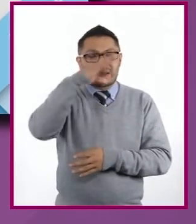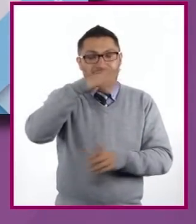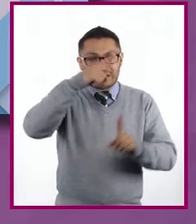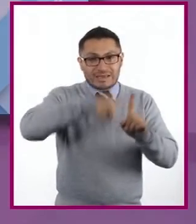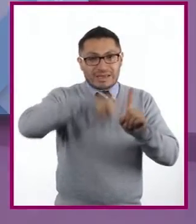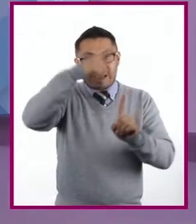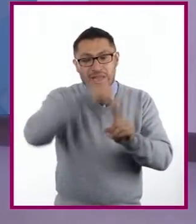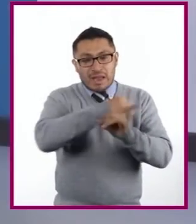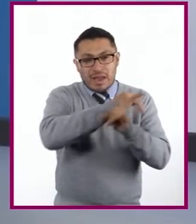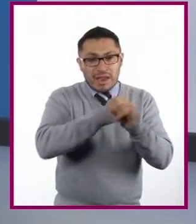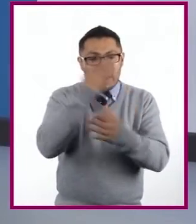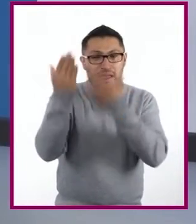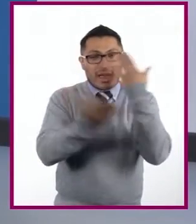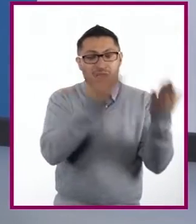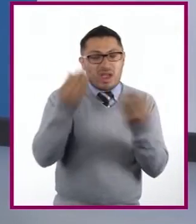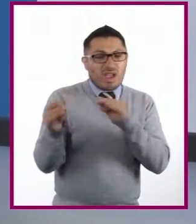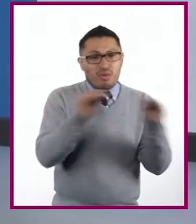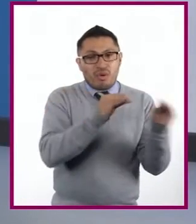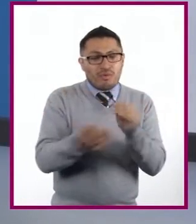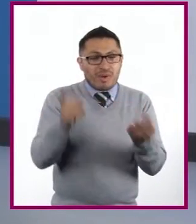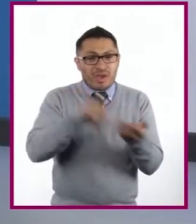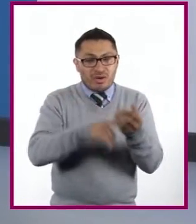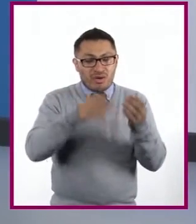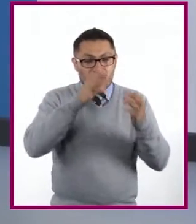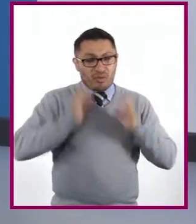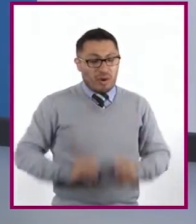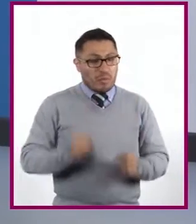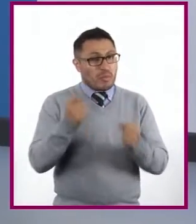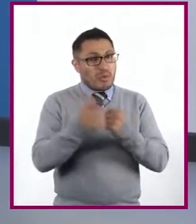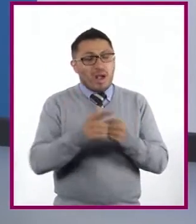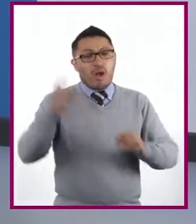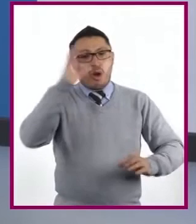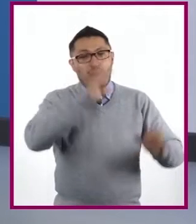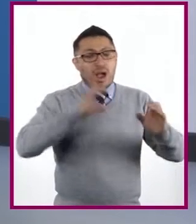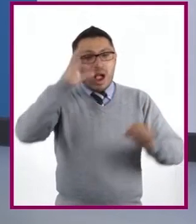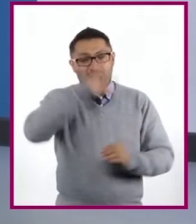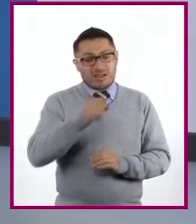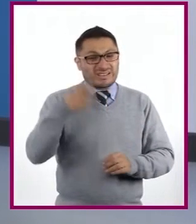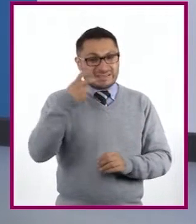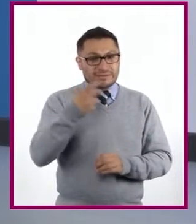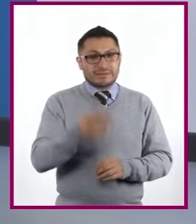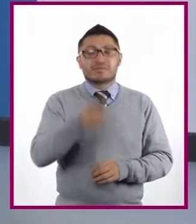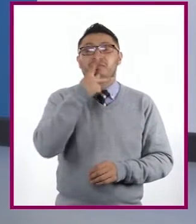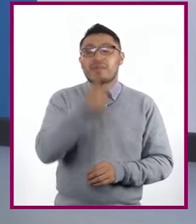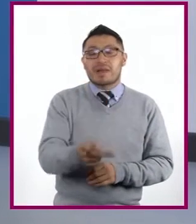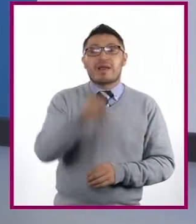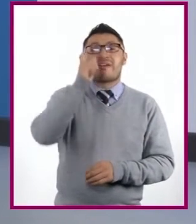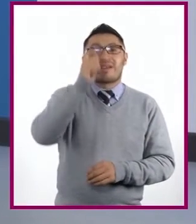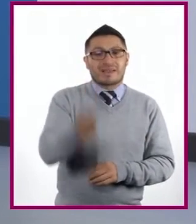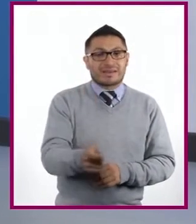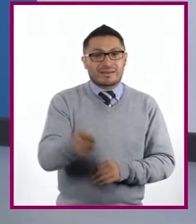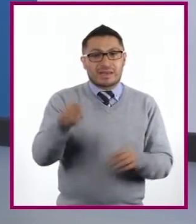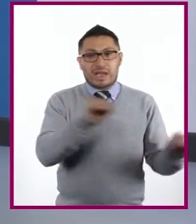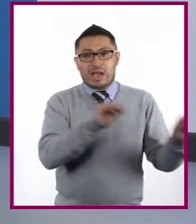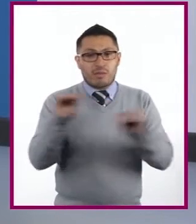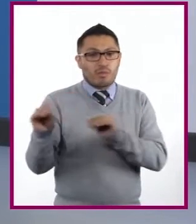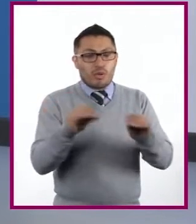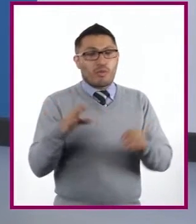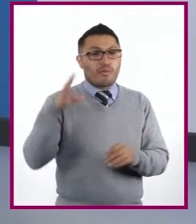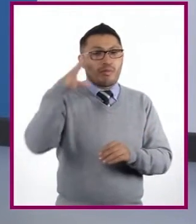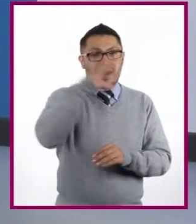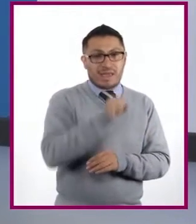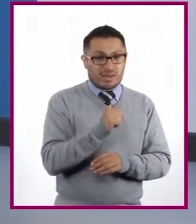el movimiento del calor en un cuerpo. De hecho, por sus raíces, la palabra termodinámica significa movimiento del